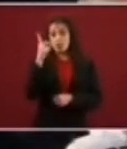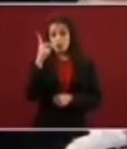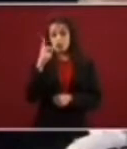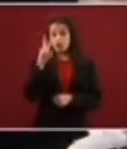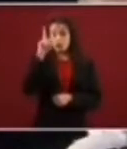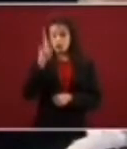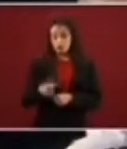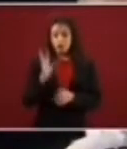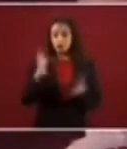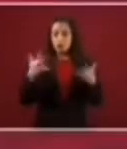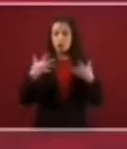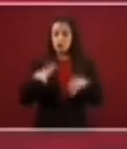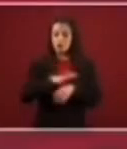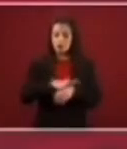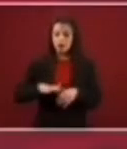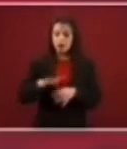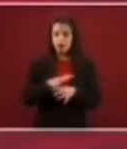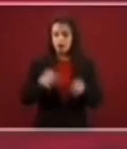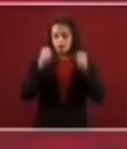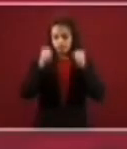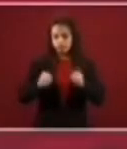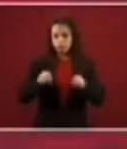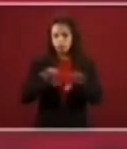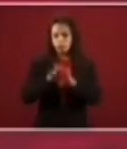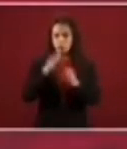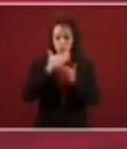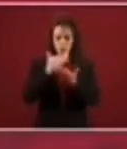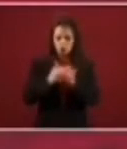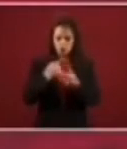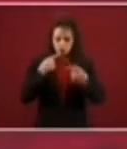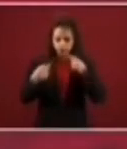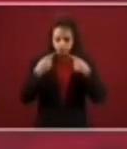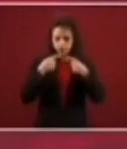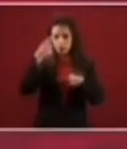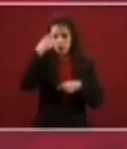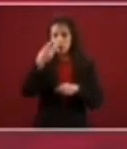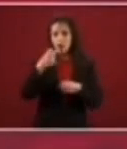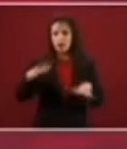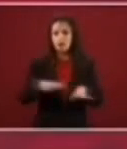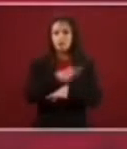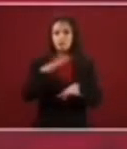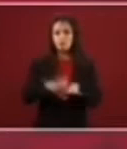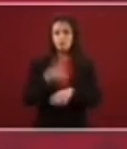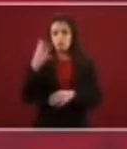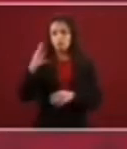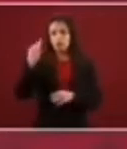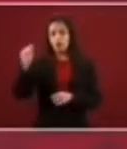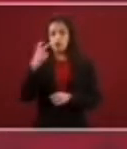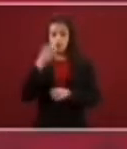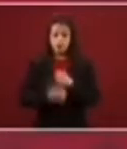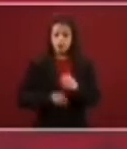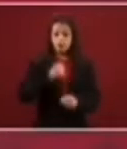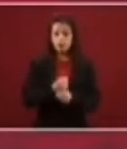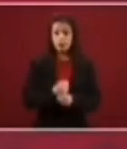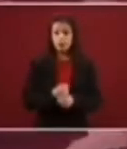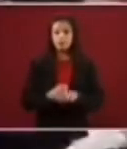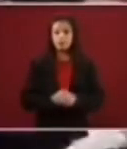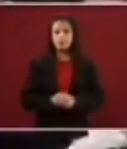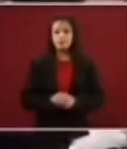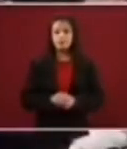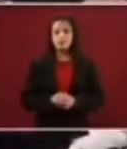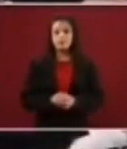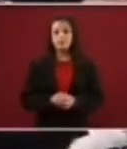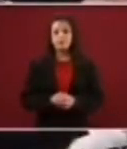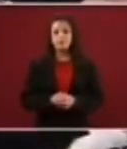bases de la transformación del país. Este año, ¿sí?, van a haber resultados. En esto que es